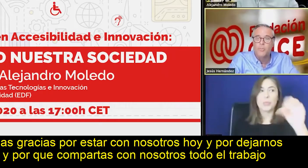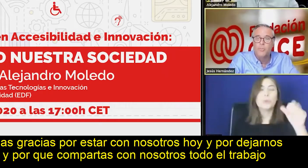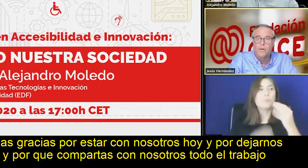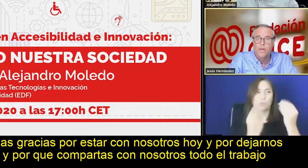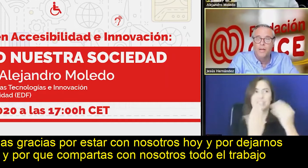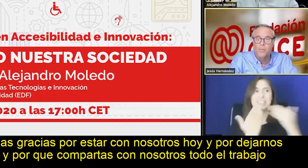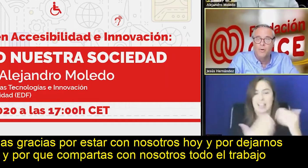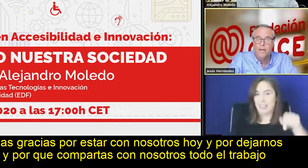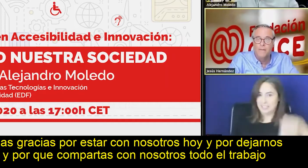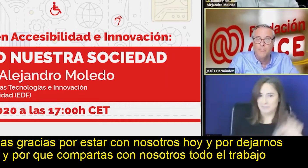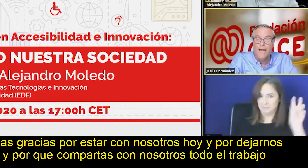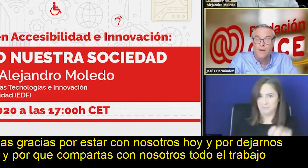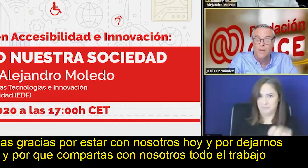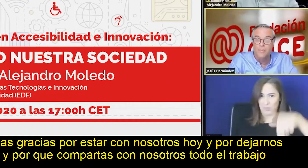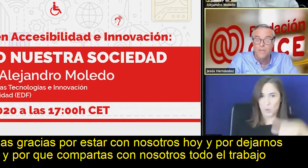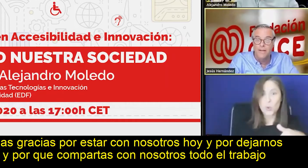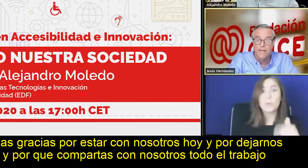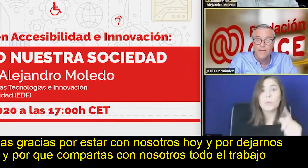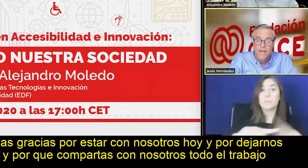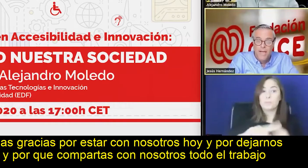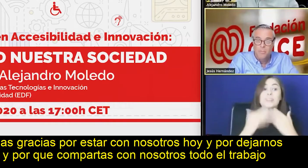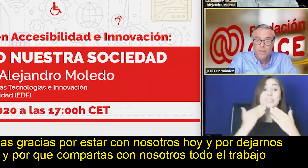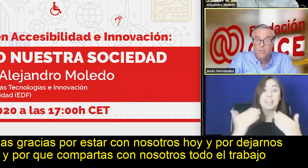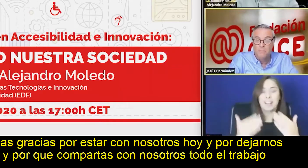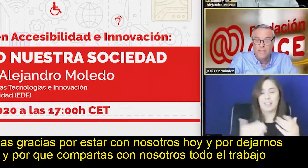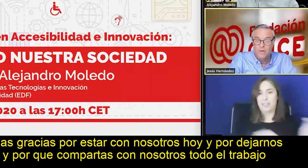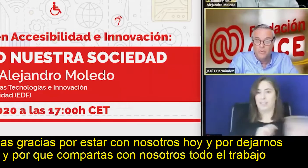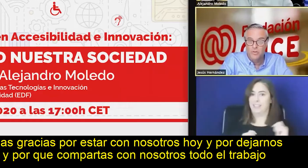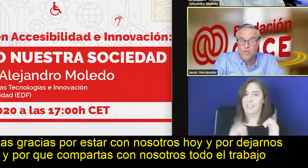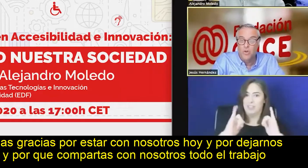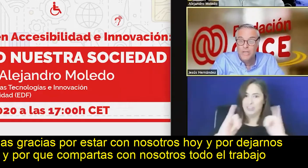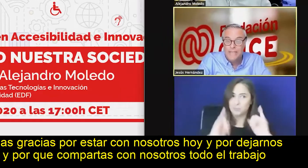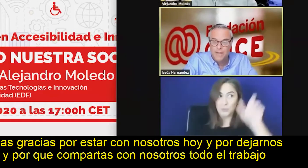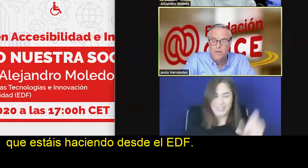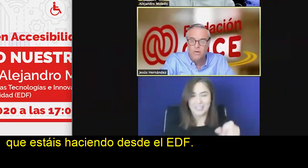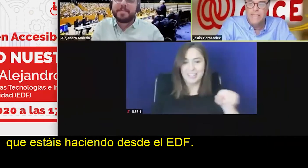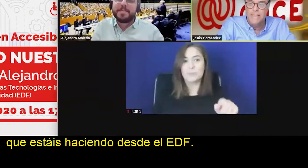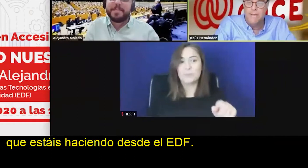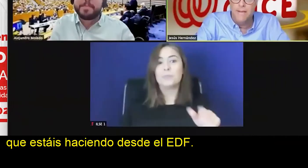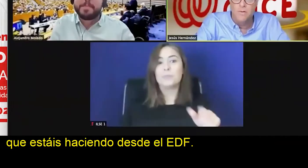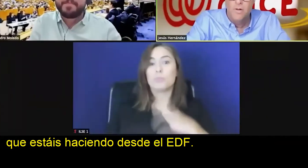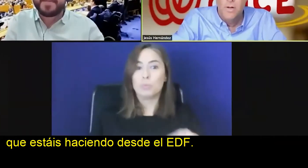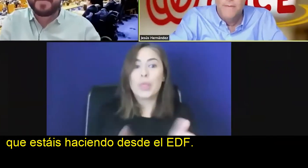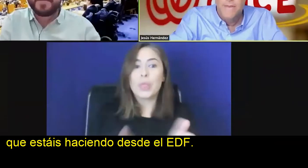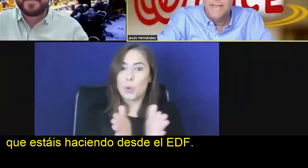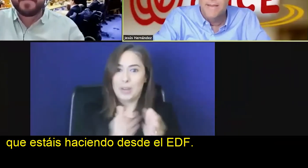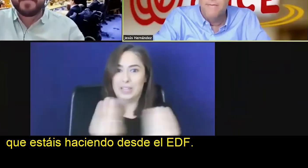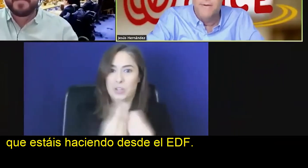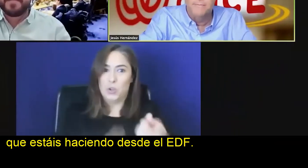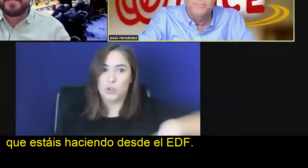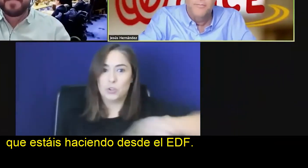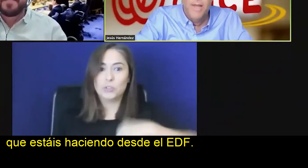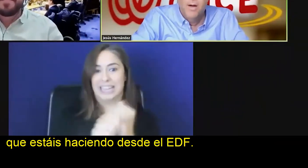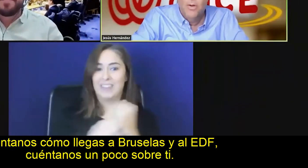nosotros hoy y por dejarnos disfrutar de ti y porque compartas con nosotros todo el trabajo que estáis haciendo desde el